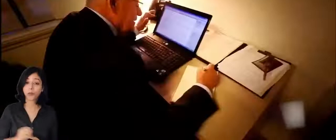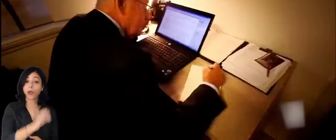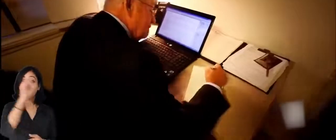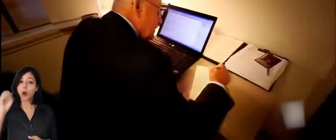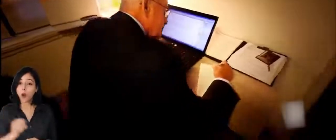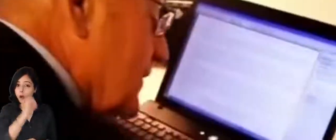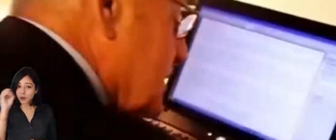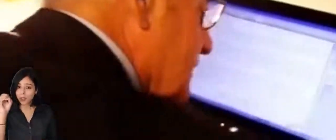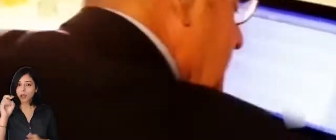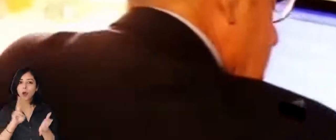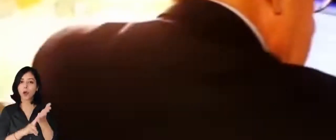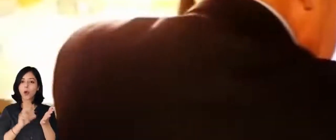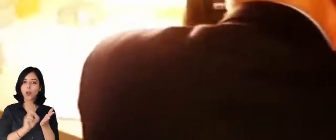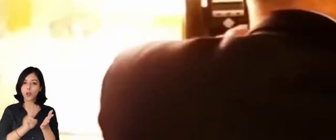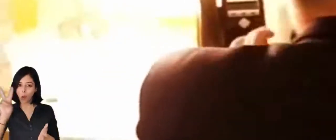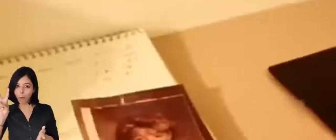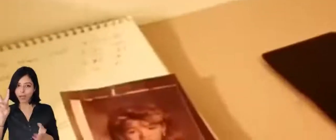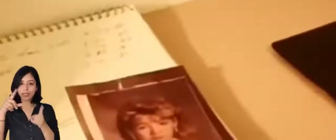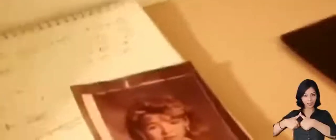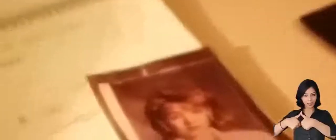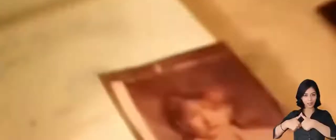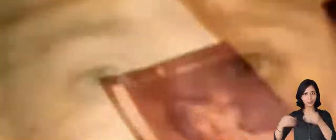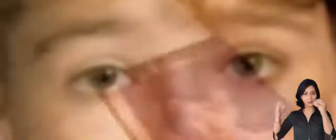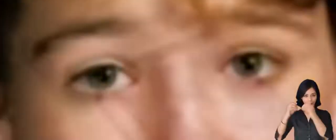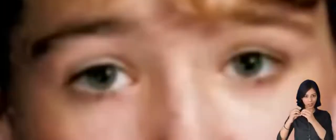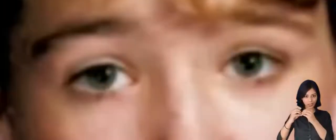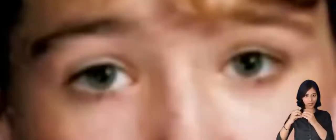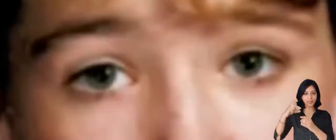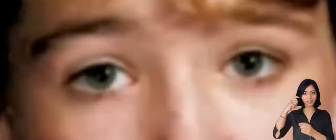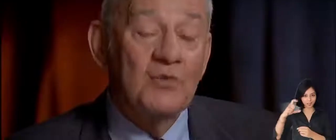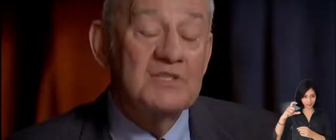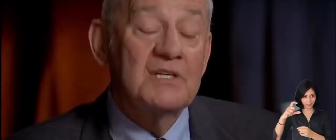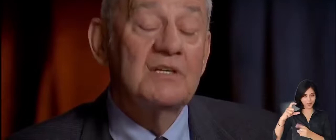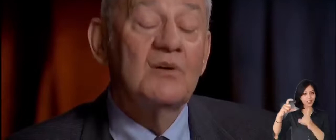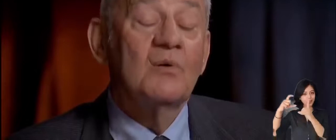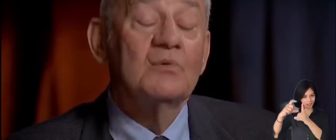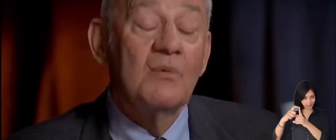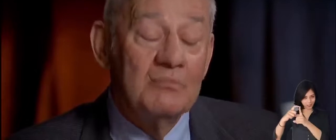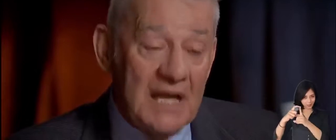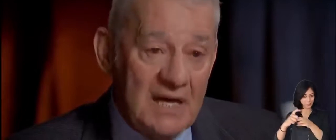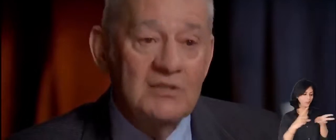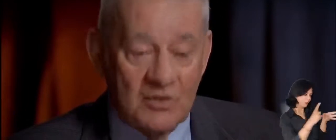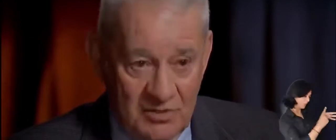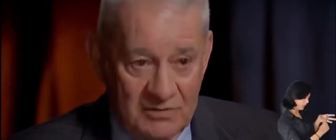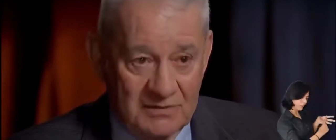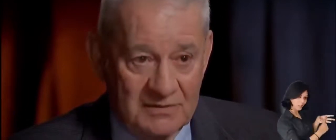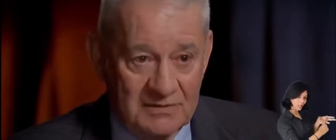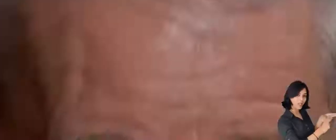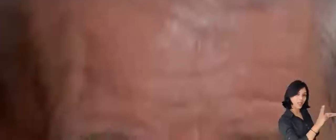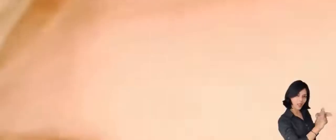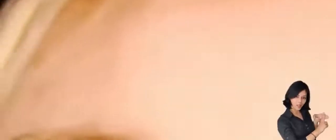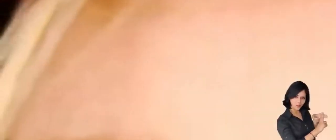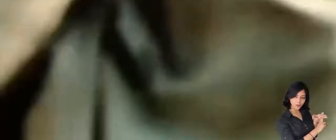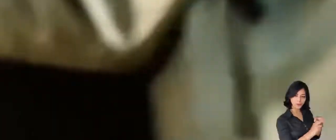detectives tenían la esperanza de que los dos hechos pudieran estar vinculados. Era una joven de 14 años y con cabello rubio.